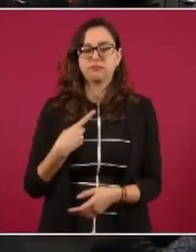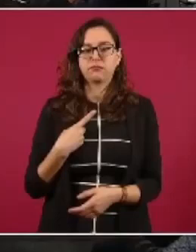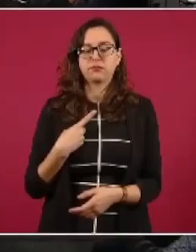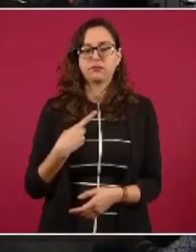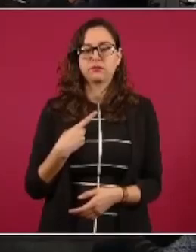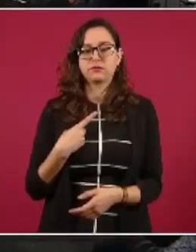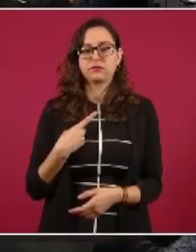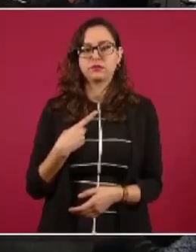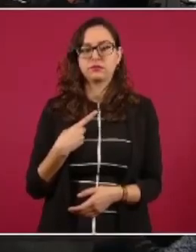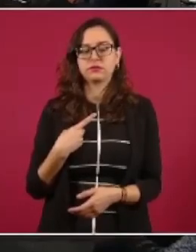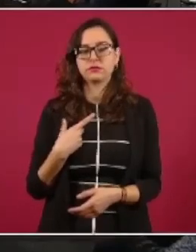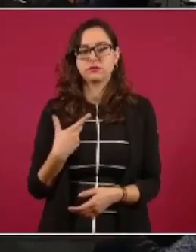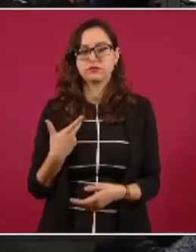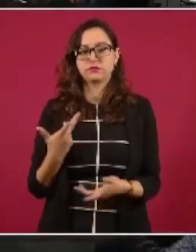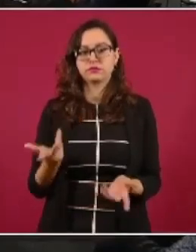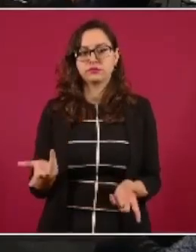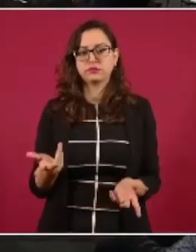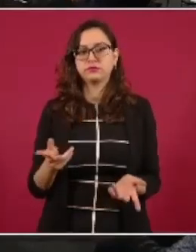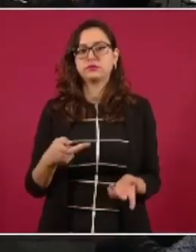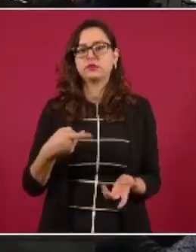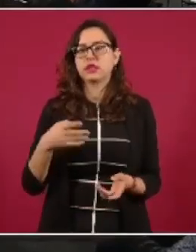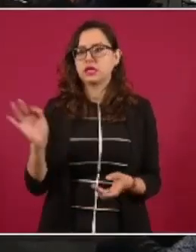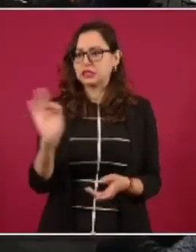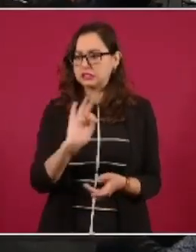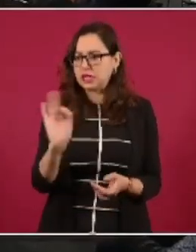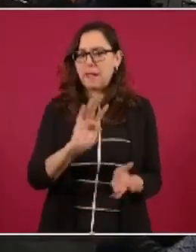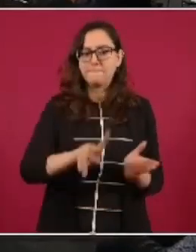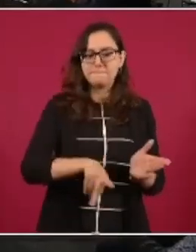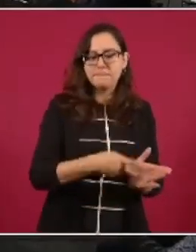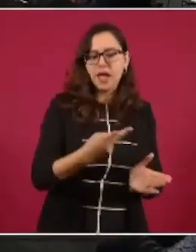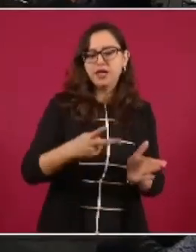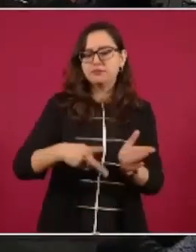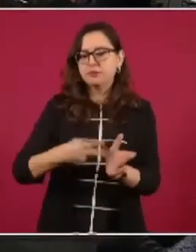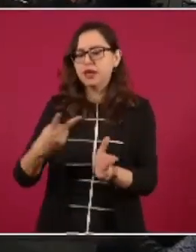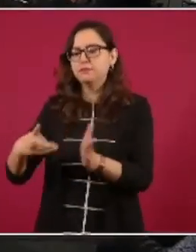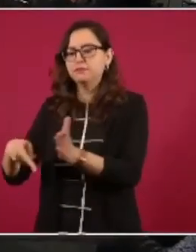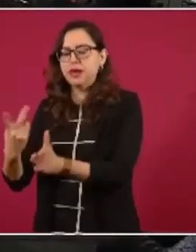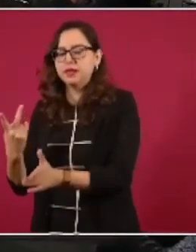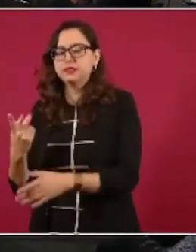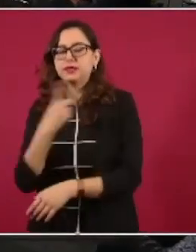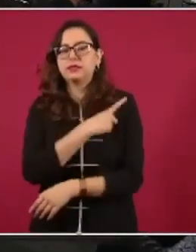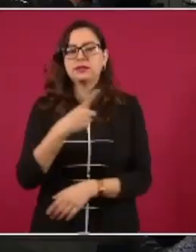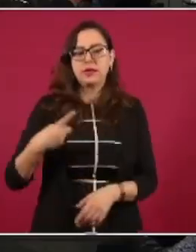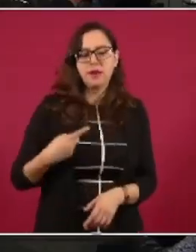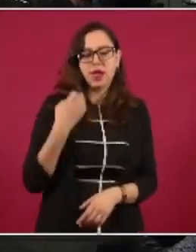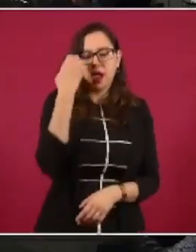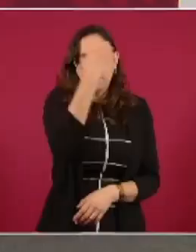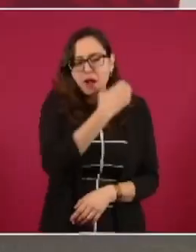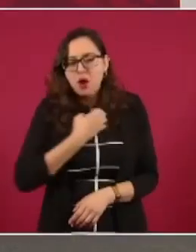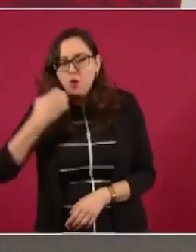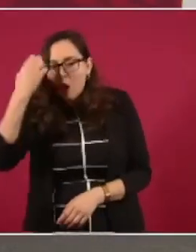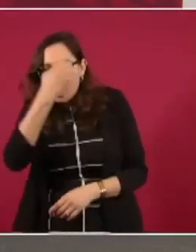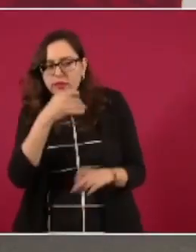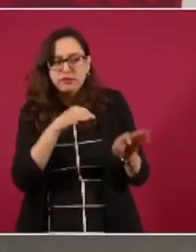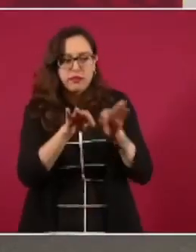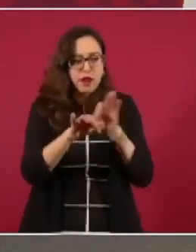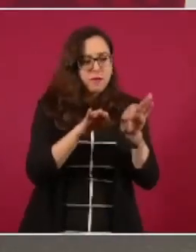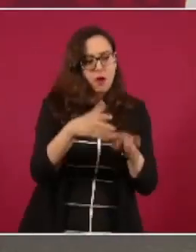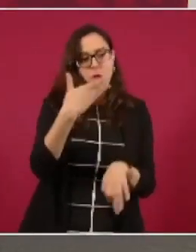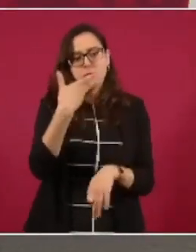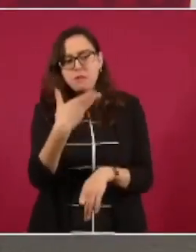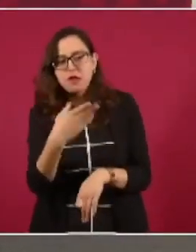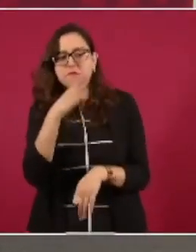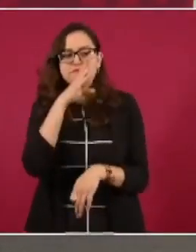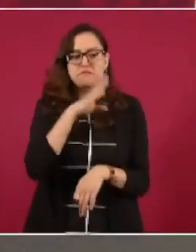estén haciendo evaluaciones periódicas, pero sí es importante que